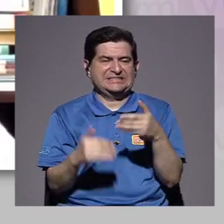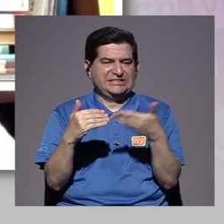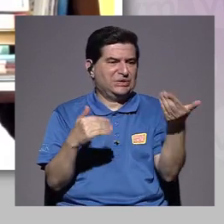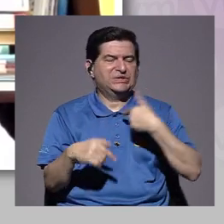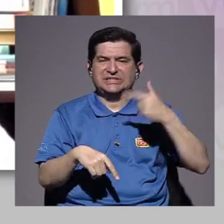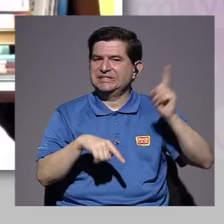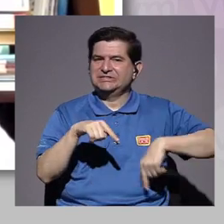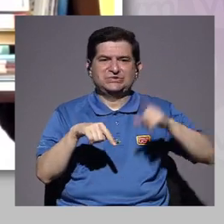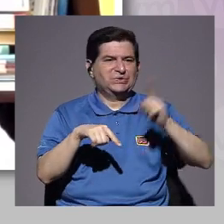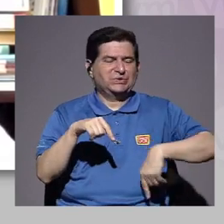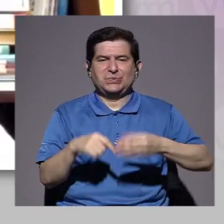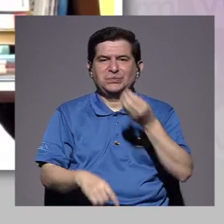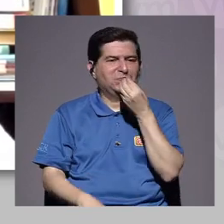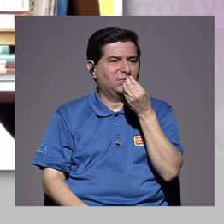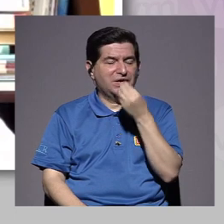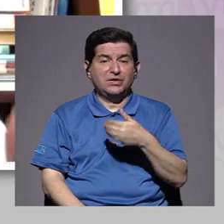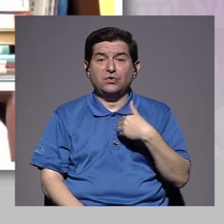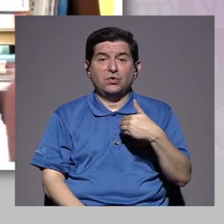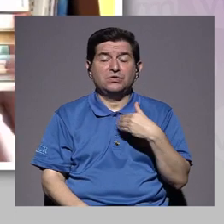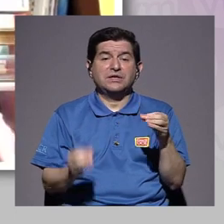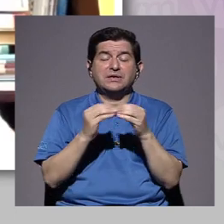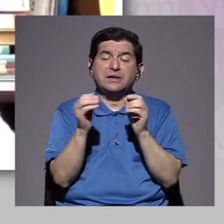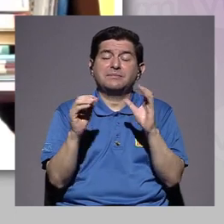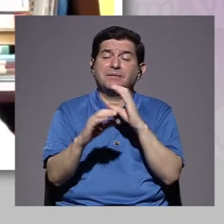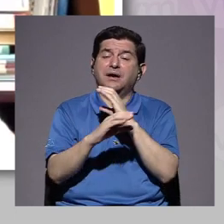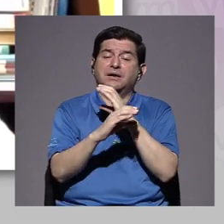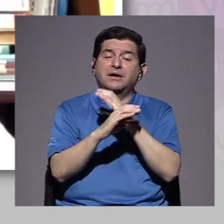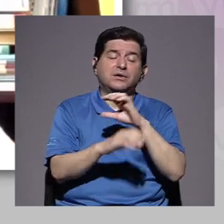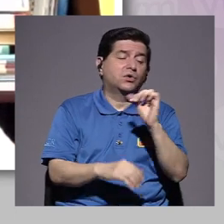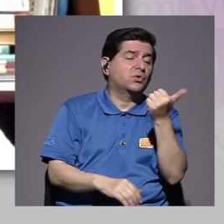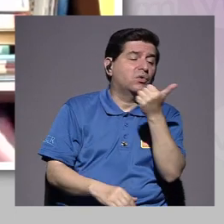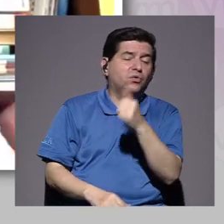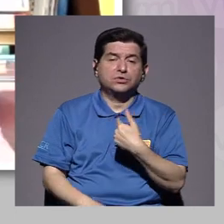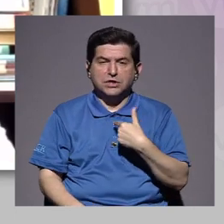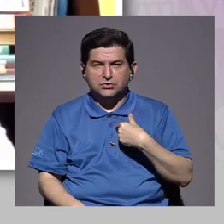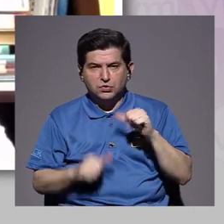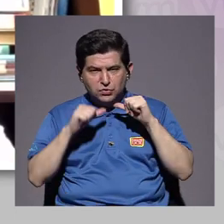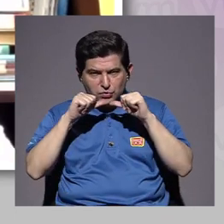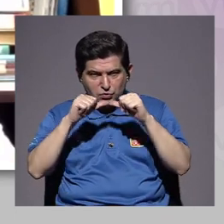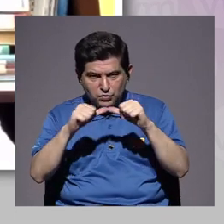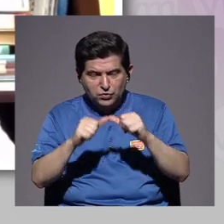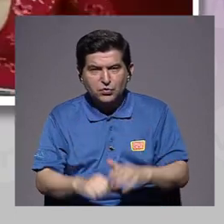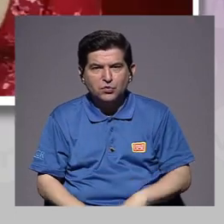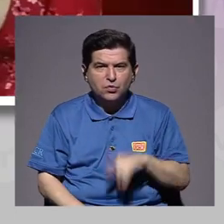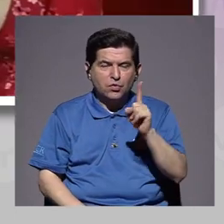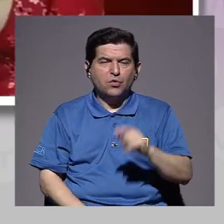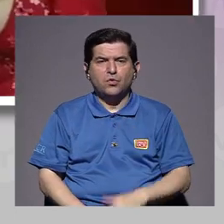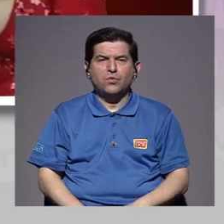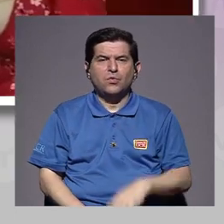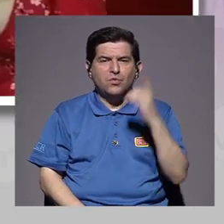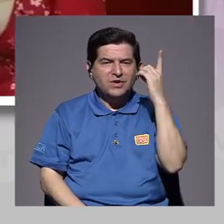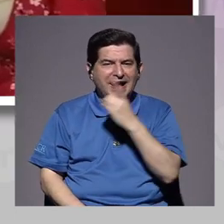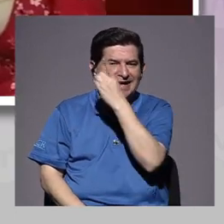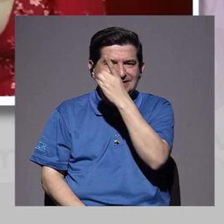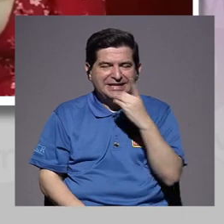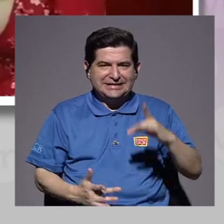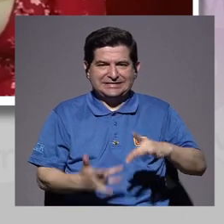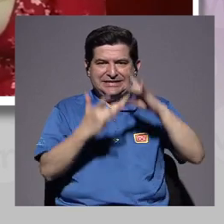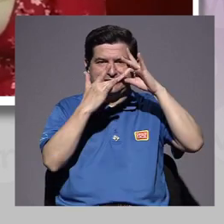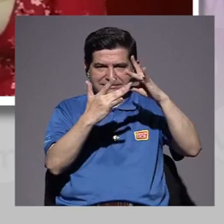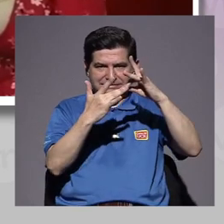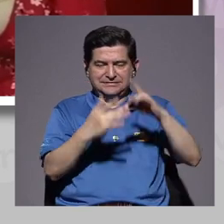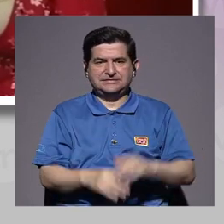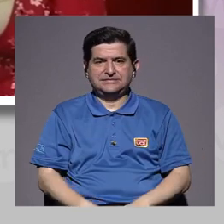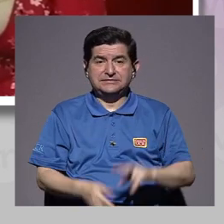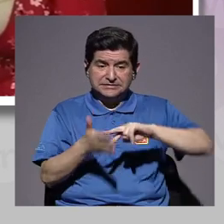hay cosas que no puedo consumir o tengo que tener más cuidado con otras o debo de seguir una prescripción dietética especial